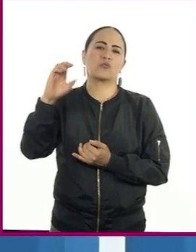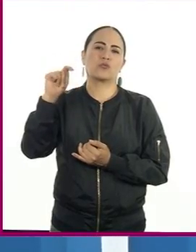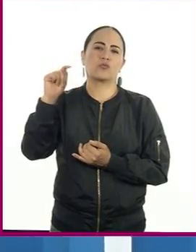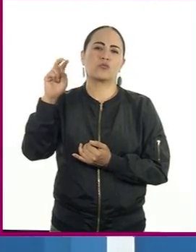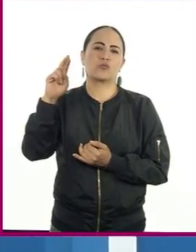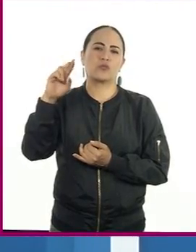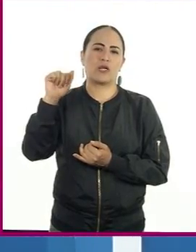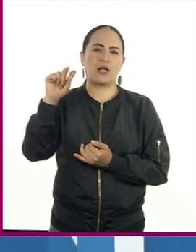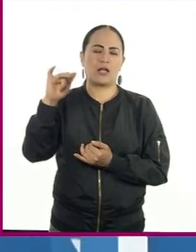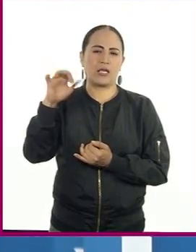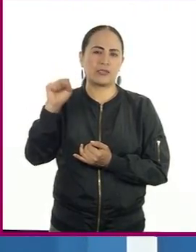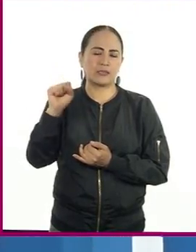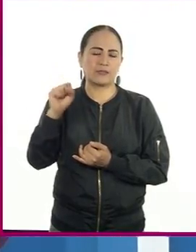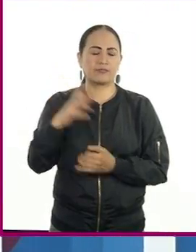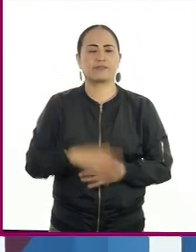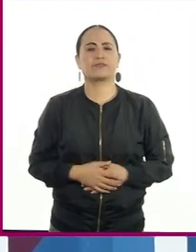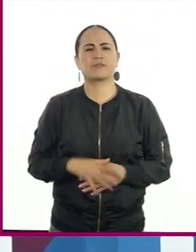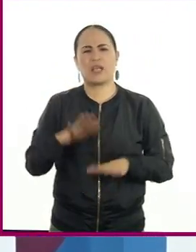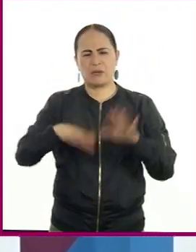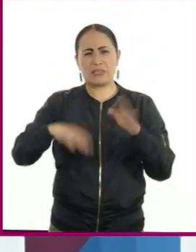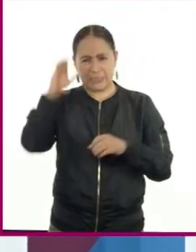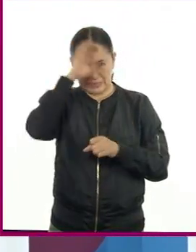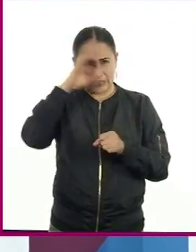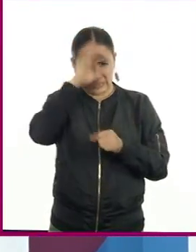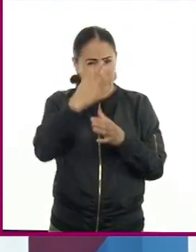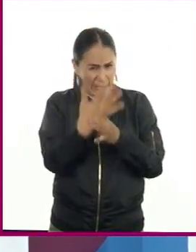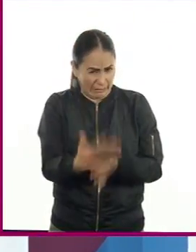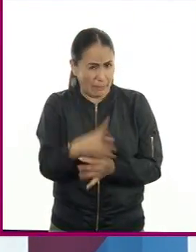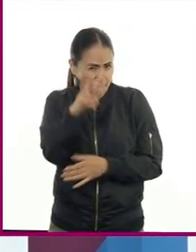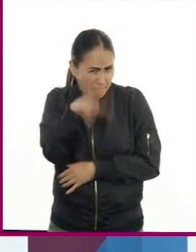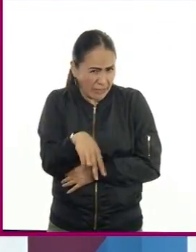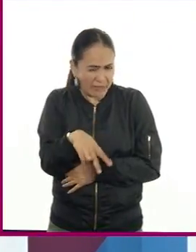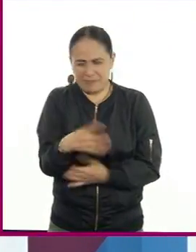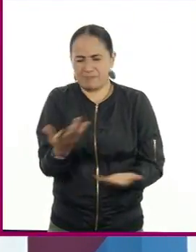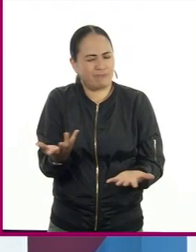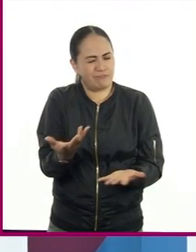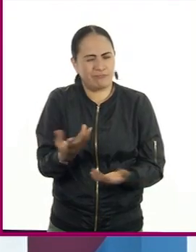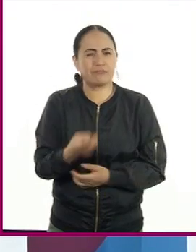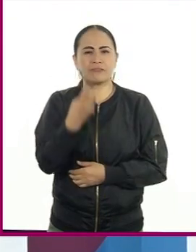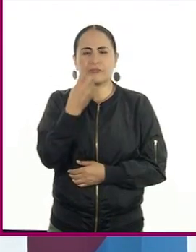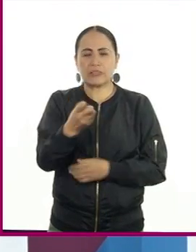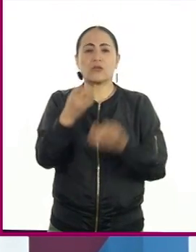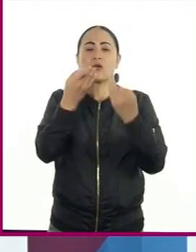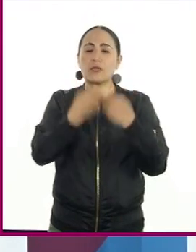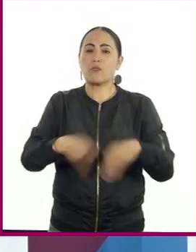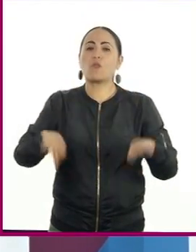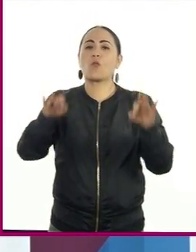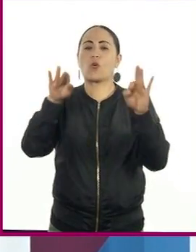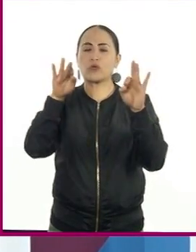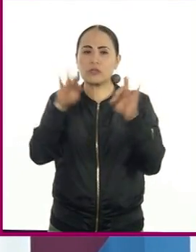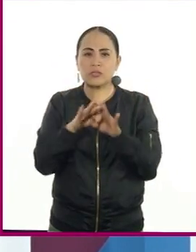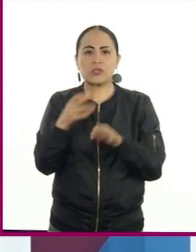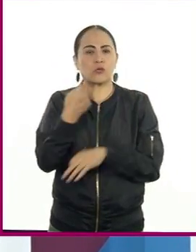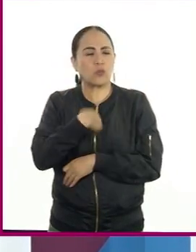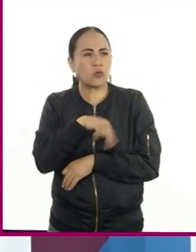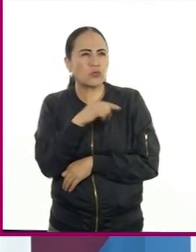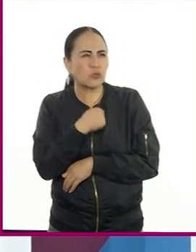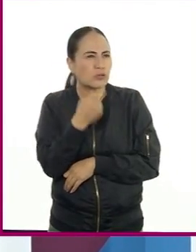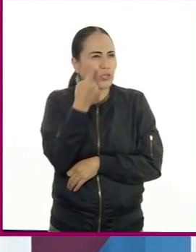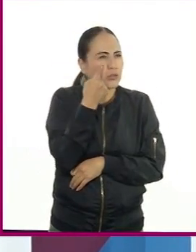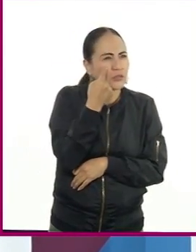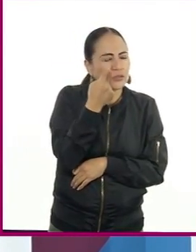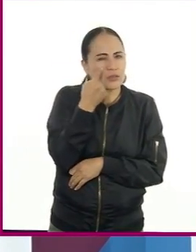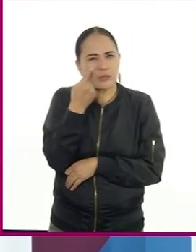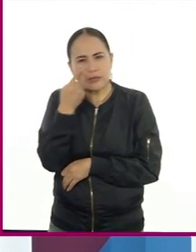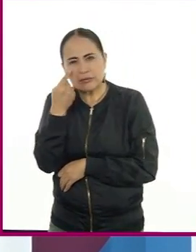bajo creencias poco científicas. Es por ello que es muy importante estar vigilantes